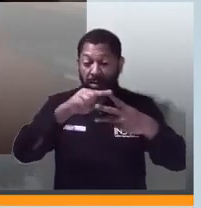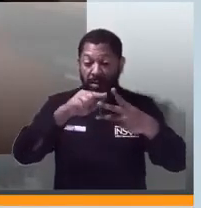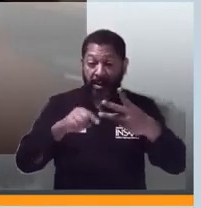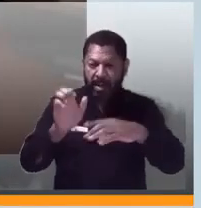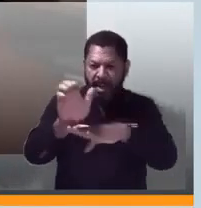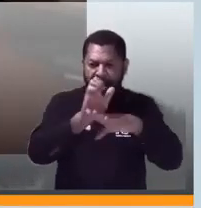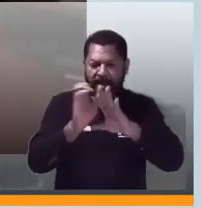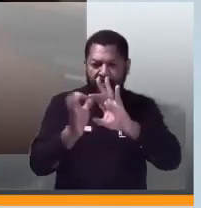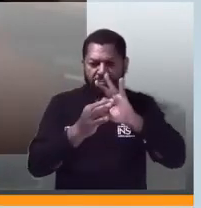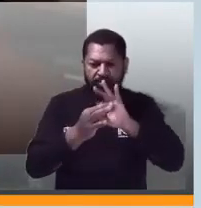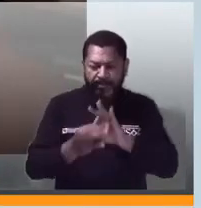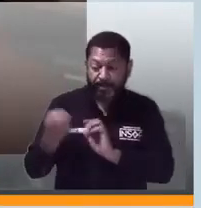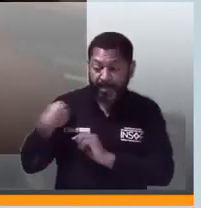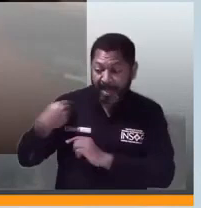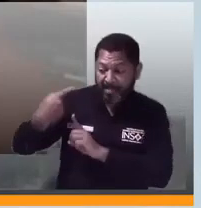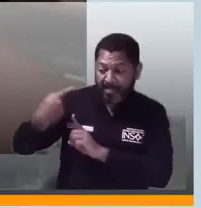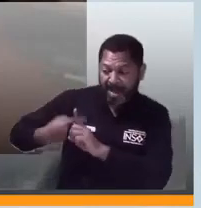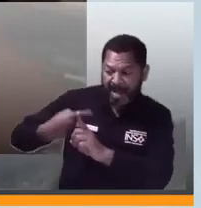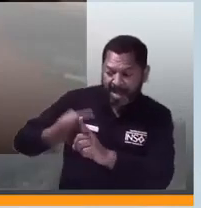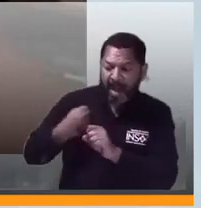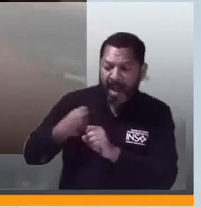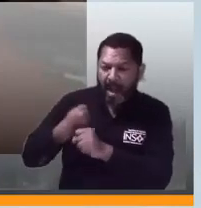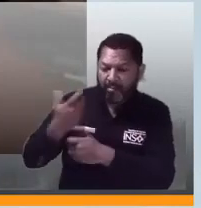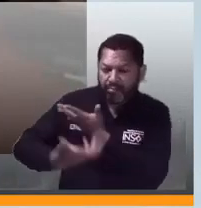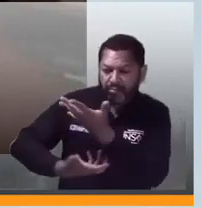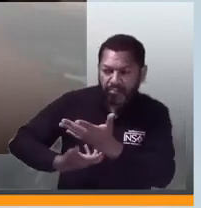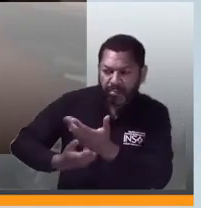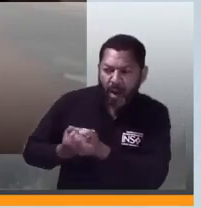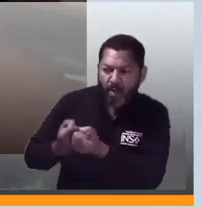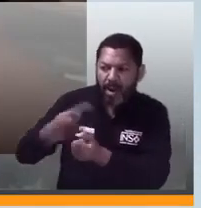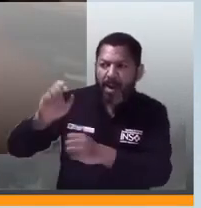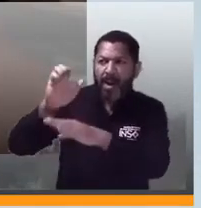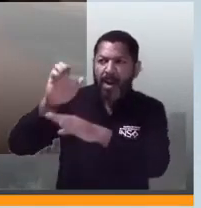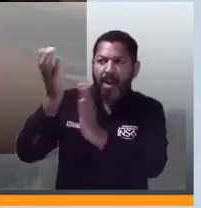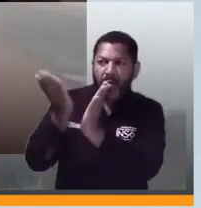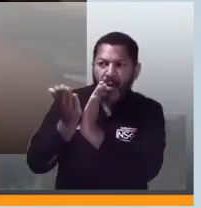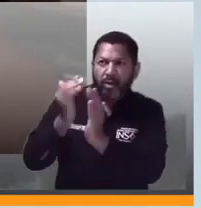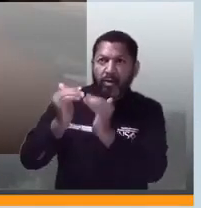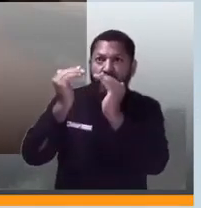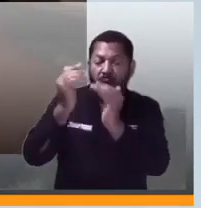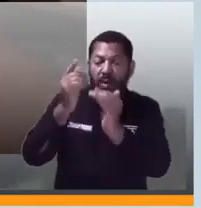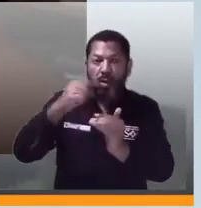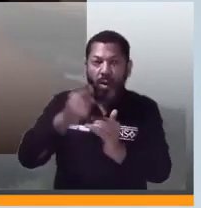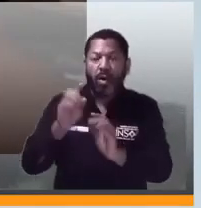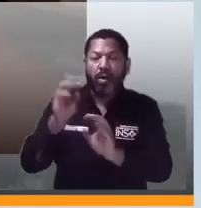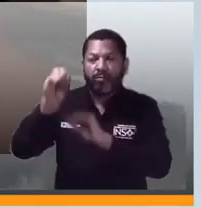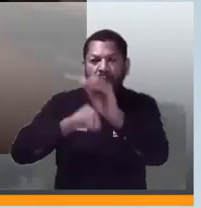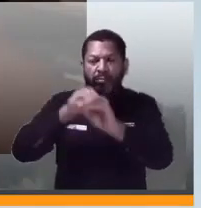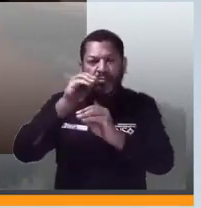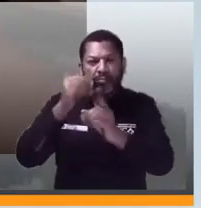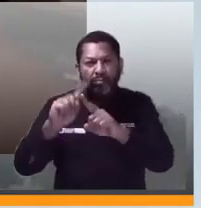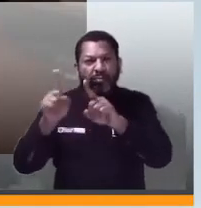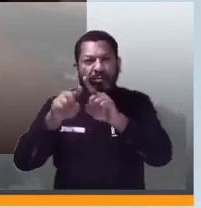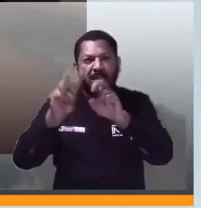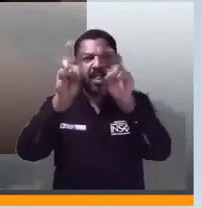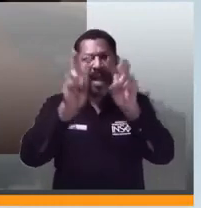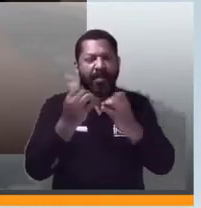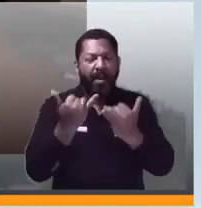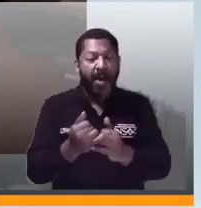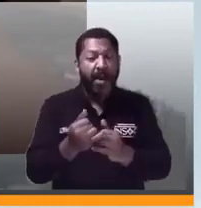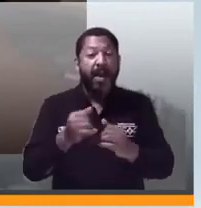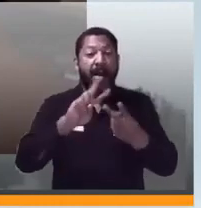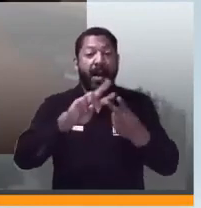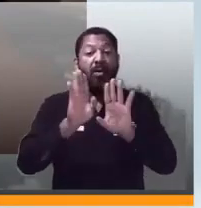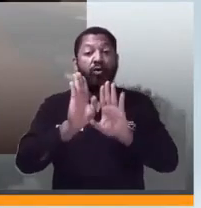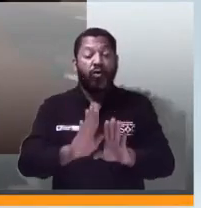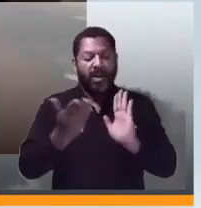ha acompañado los últimos meses a profesores e instituciones de educación superior en la formación desde diferentes ámbitos